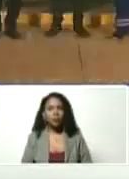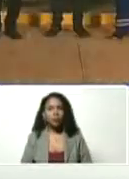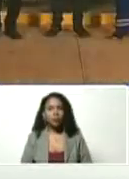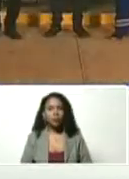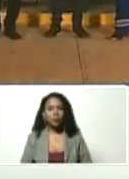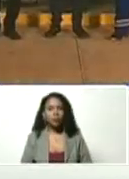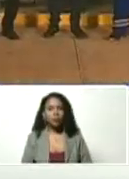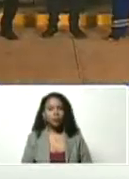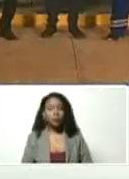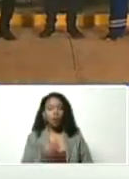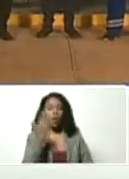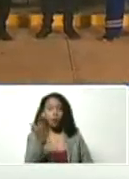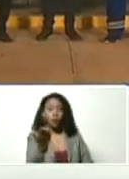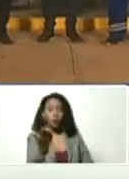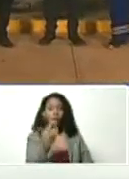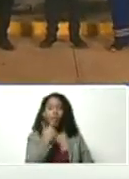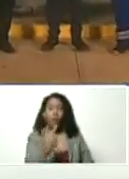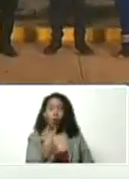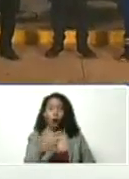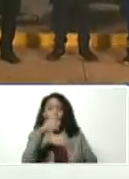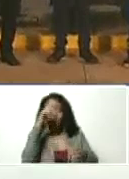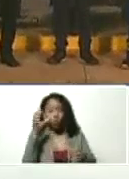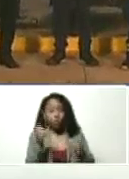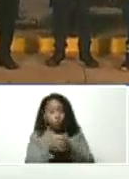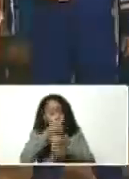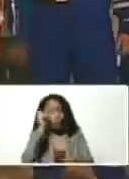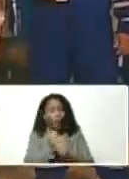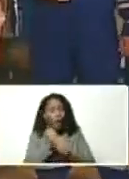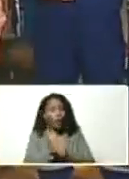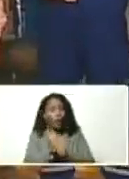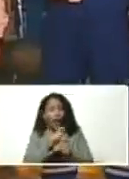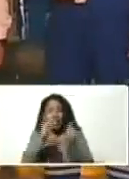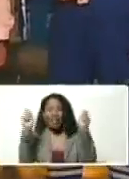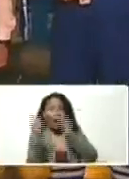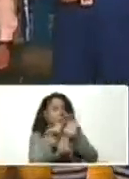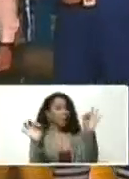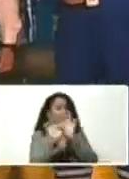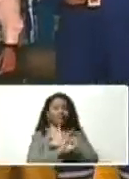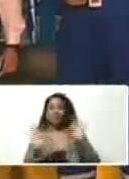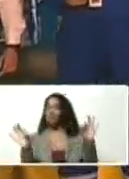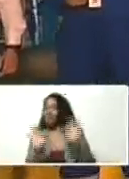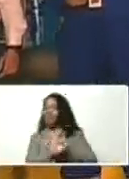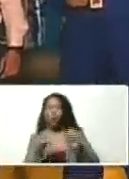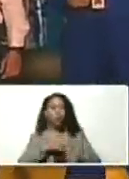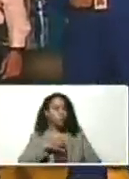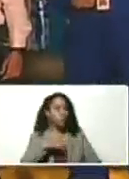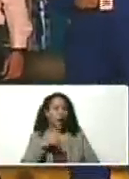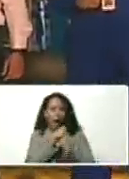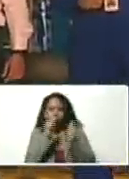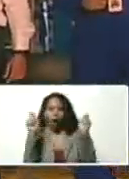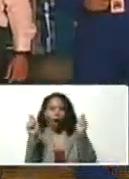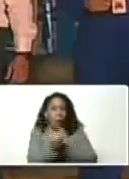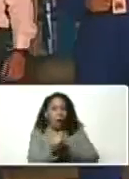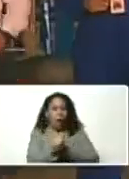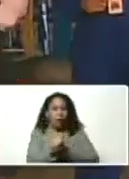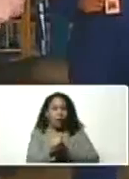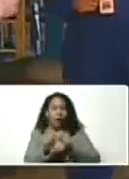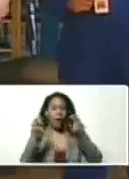Usted lo ha dicho. La clase trabajadora es insustituible, insustituible en la